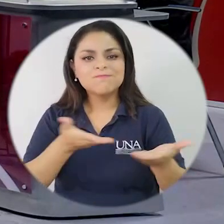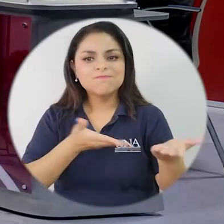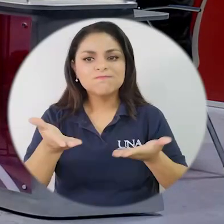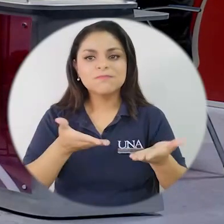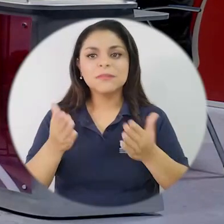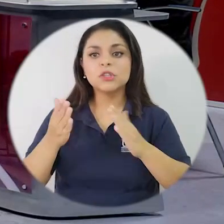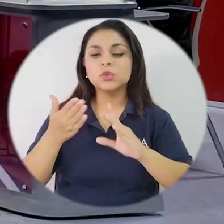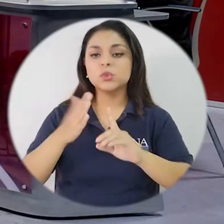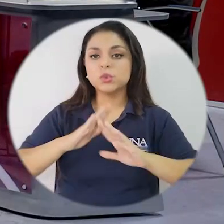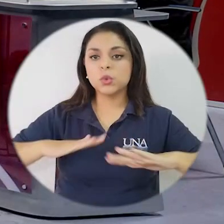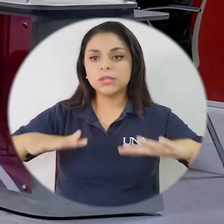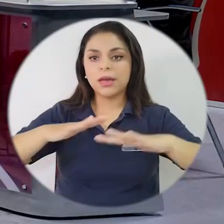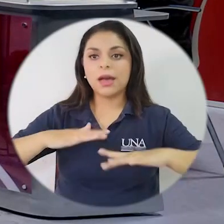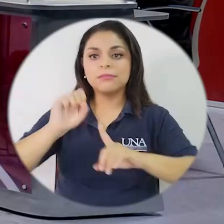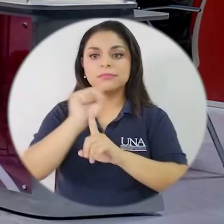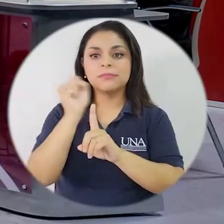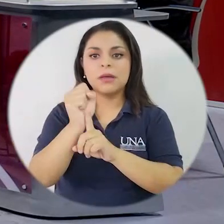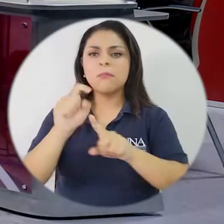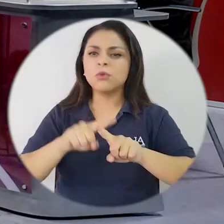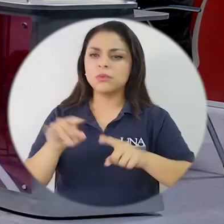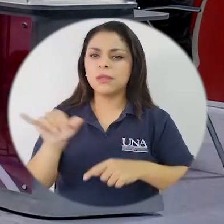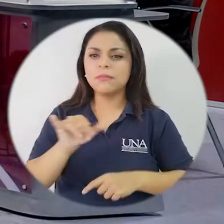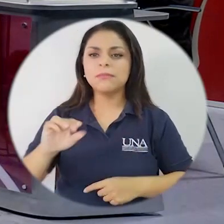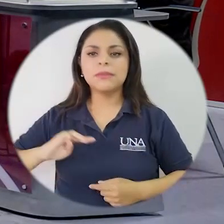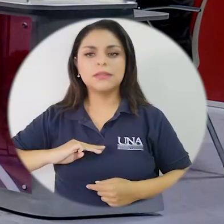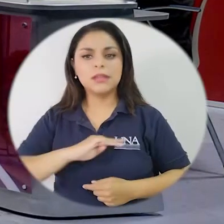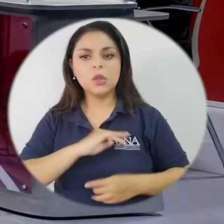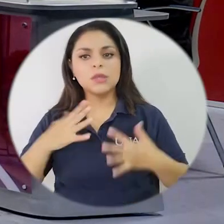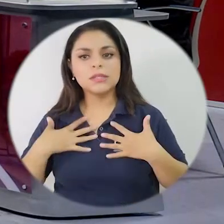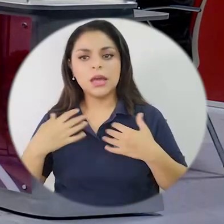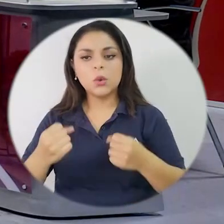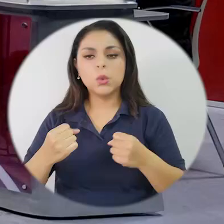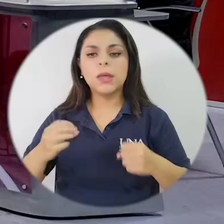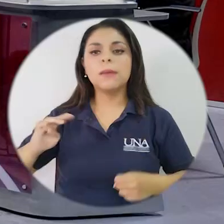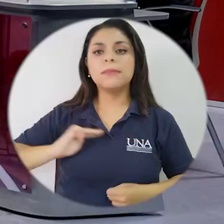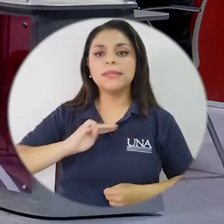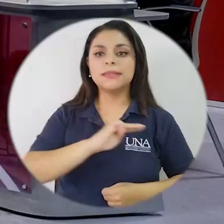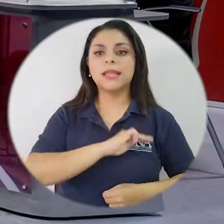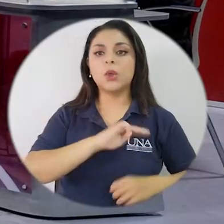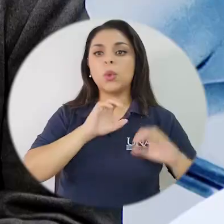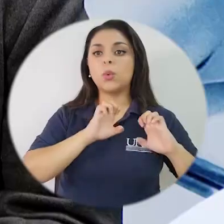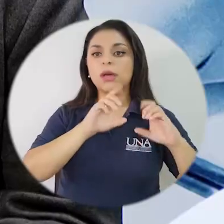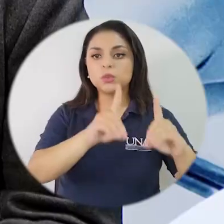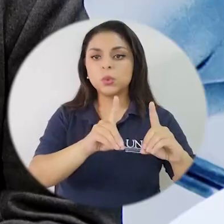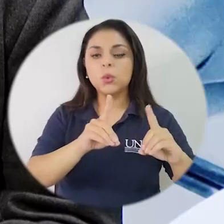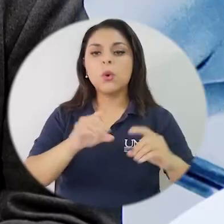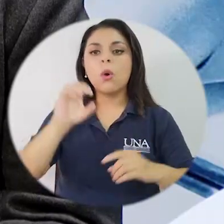también el Ministerio de Salud, el Ministerio de Educación, la OMS,